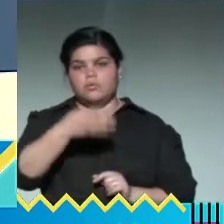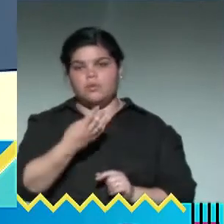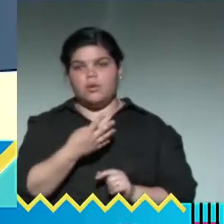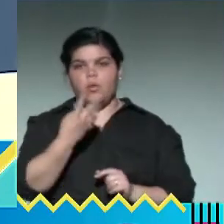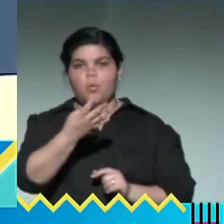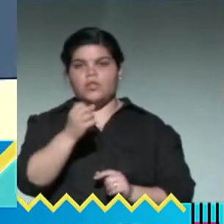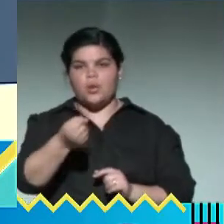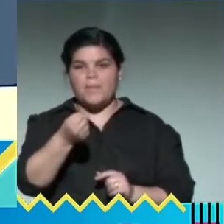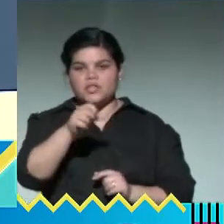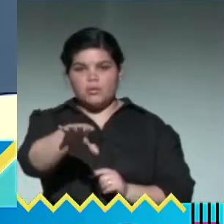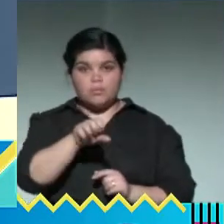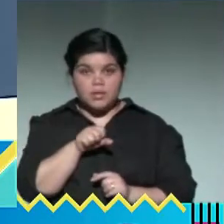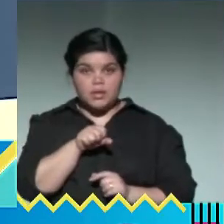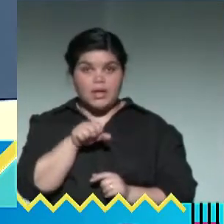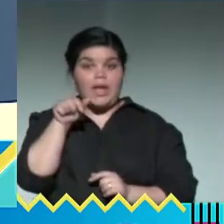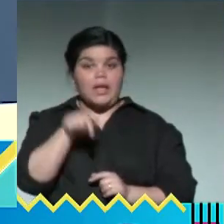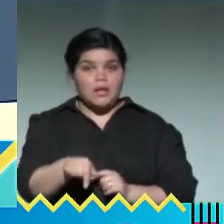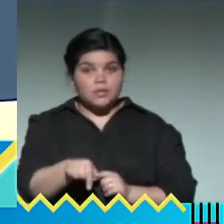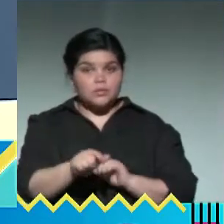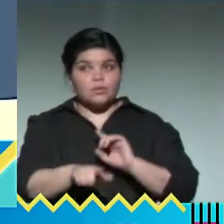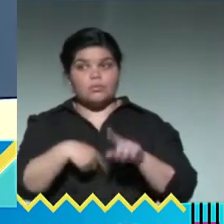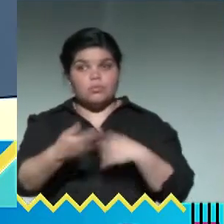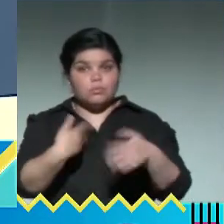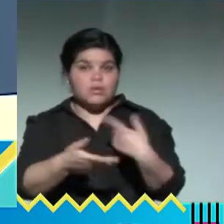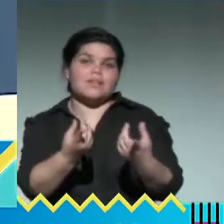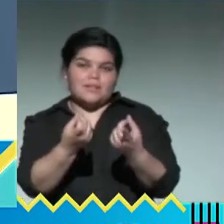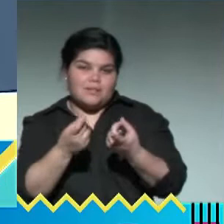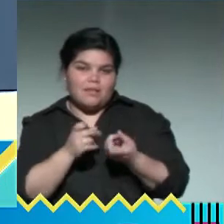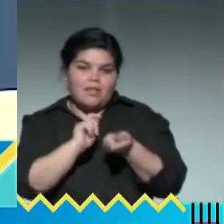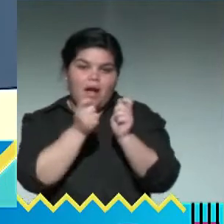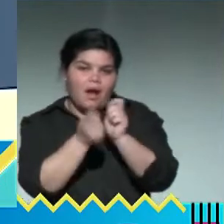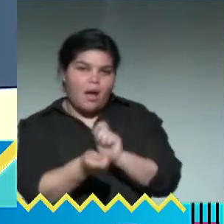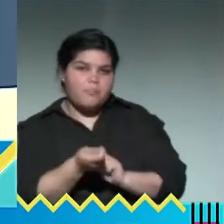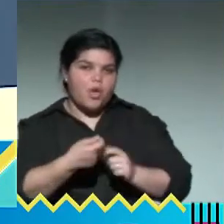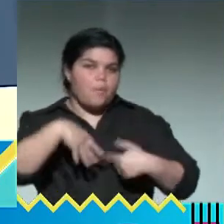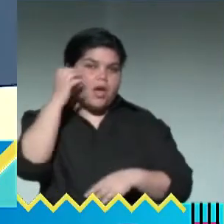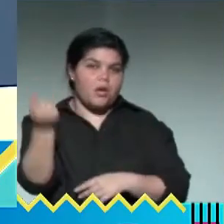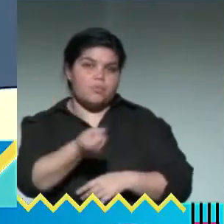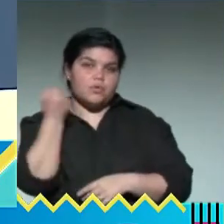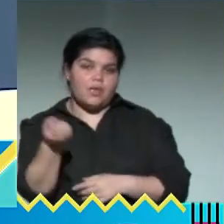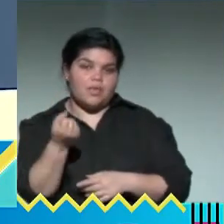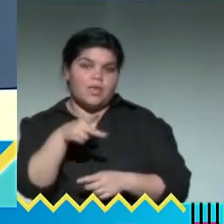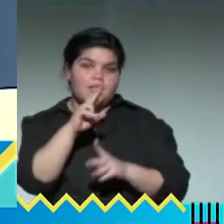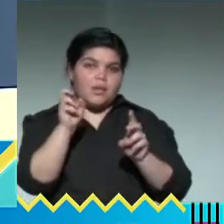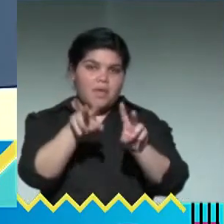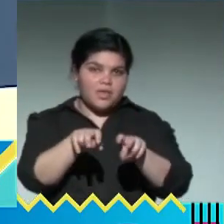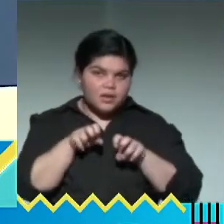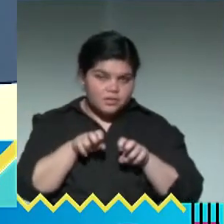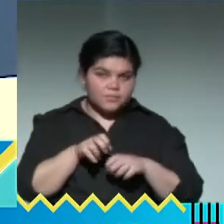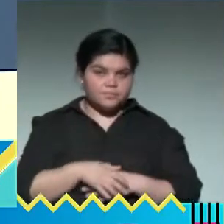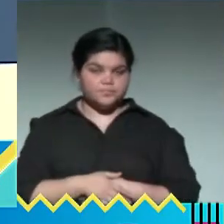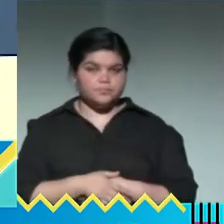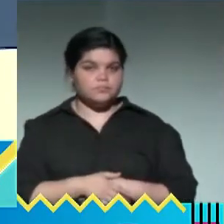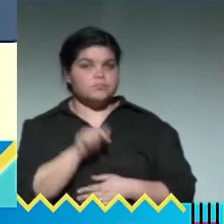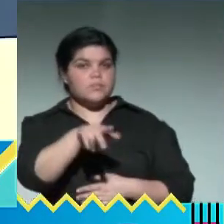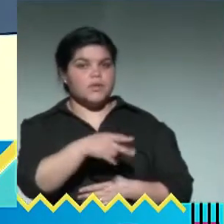retención. Se podrían hacer un poquito más, algunas cosas más importantes del lado de los ingresos. Bien, entonces tiene que